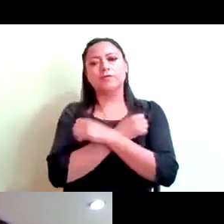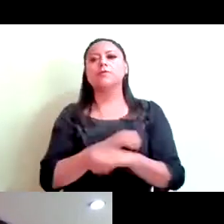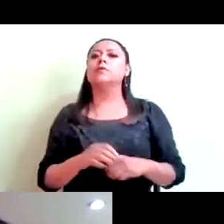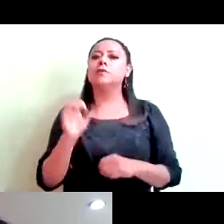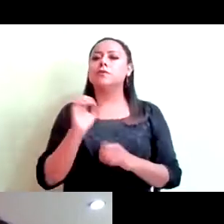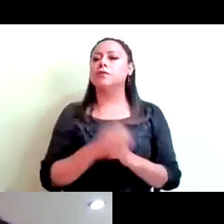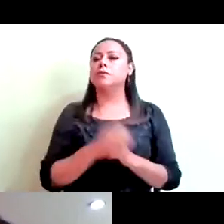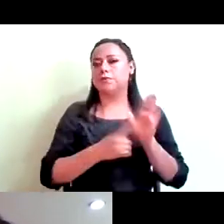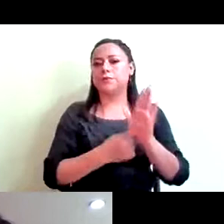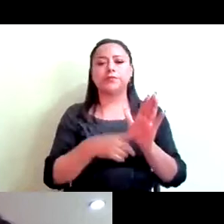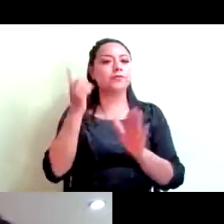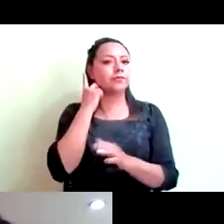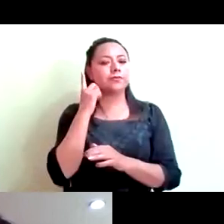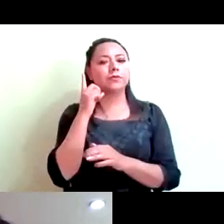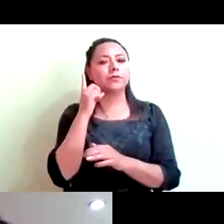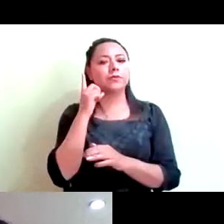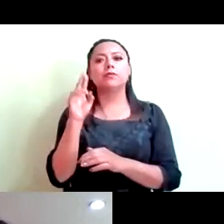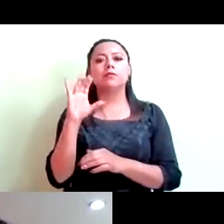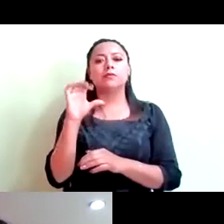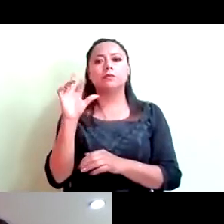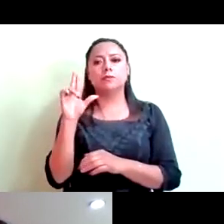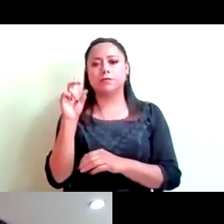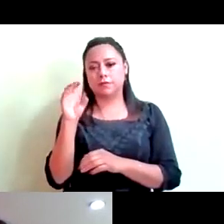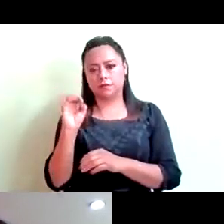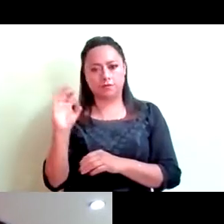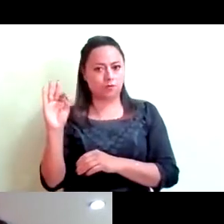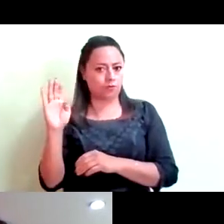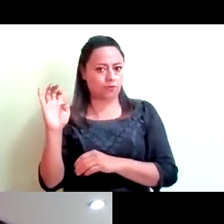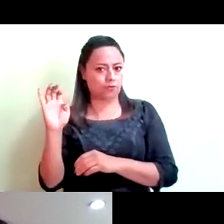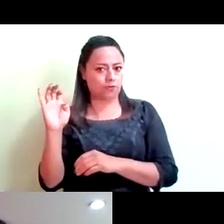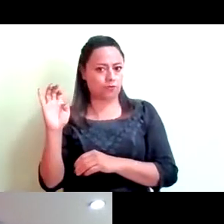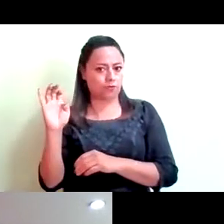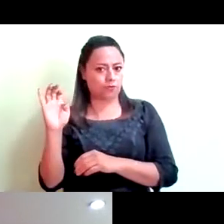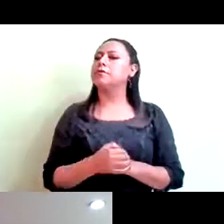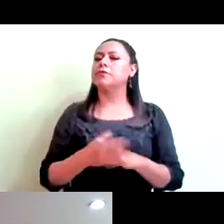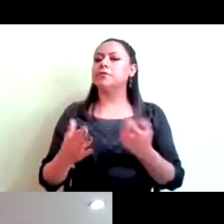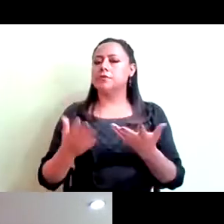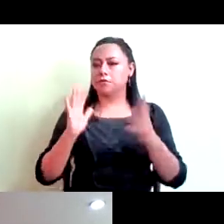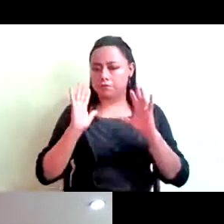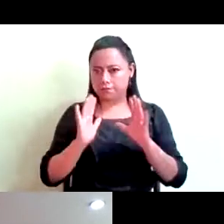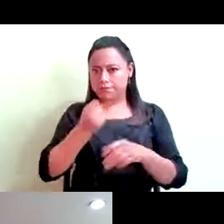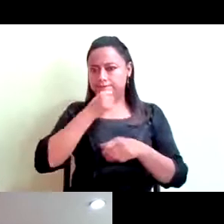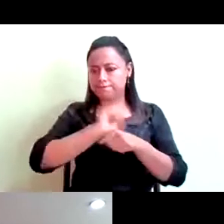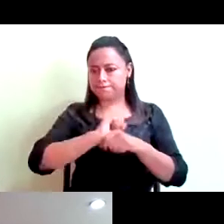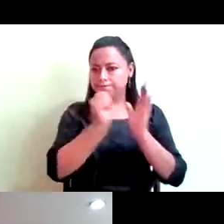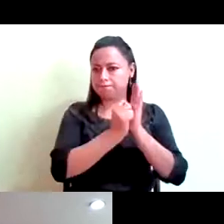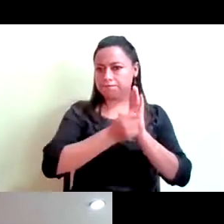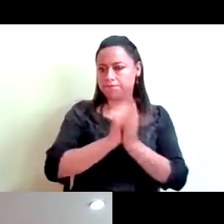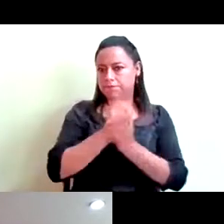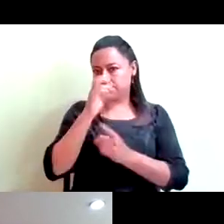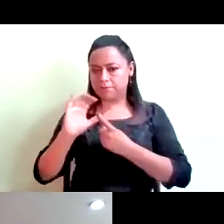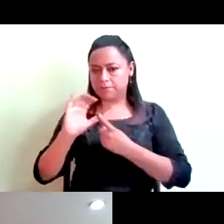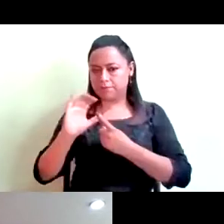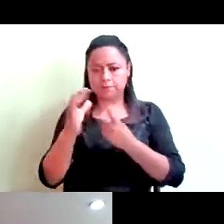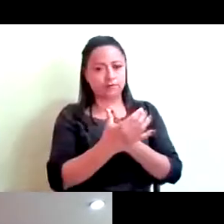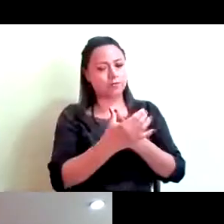Fuentes Gómez, del Grupo Parlamentario de Morena. Toda vez que la secretaria técnica de esta comisión hizo entrega